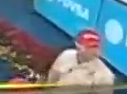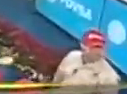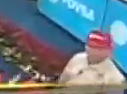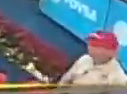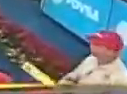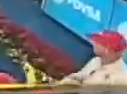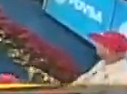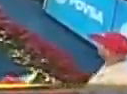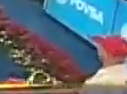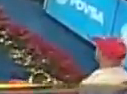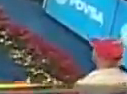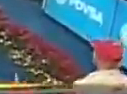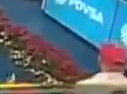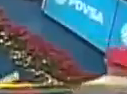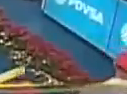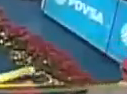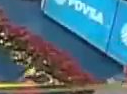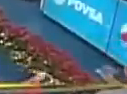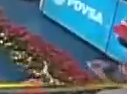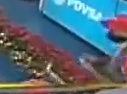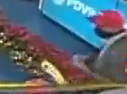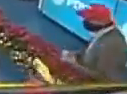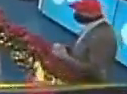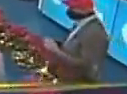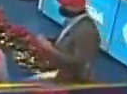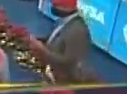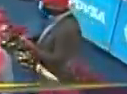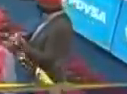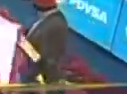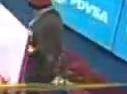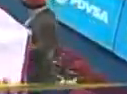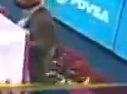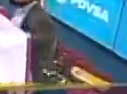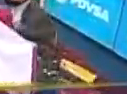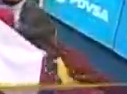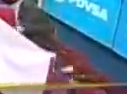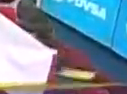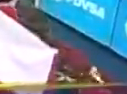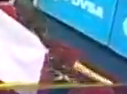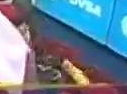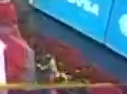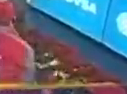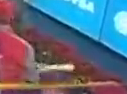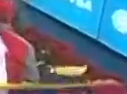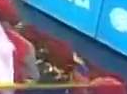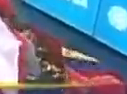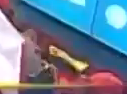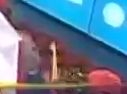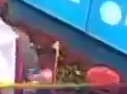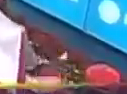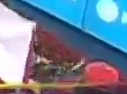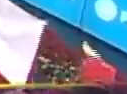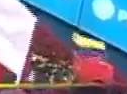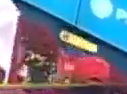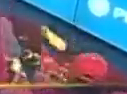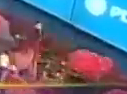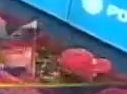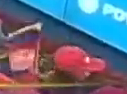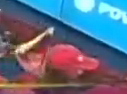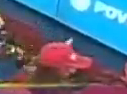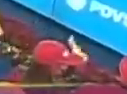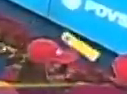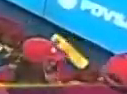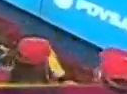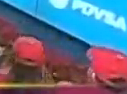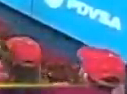Cuando vio con gran dolor lo que estaba sucediendo y lloró con gran